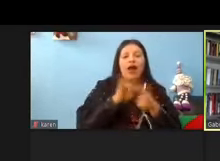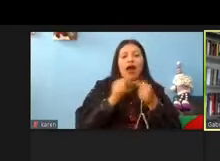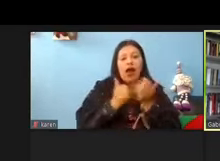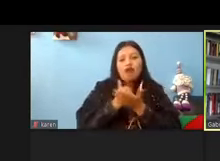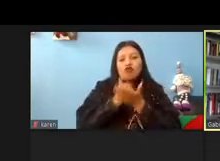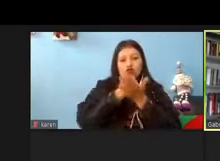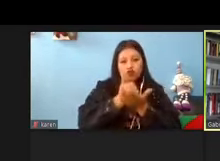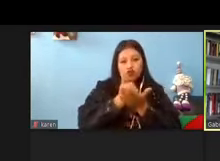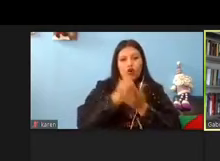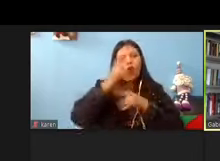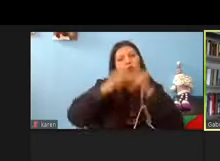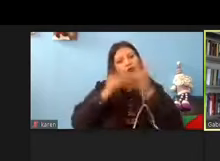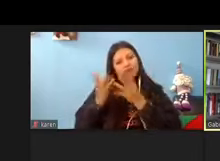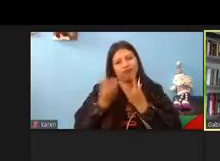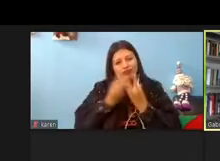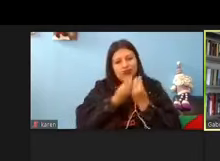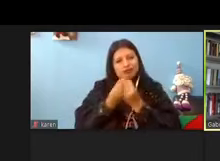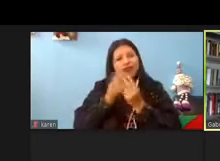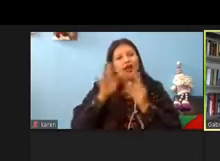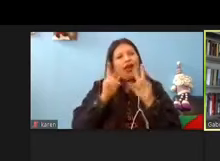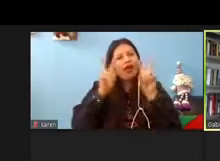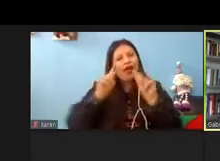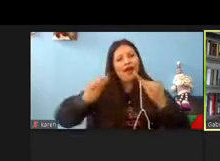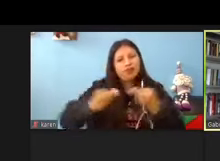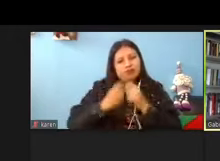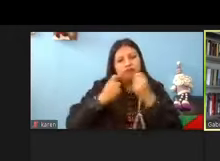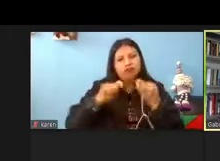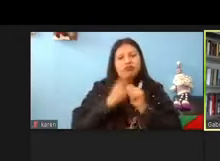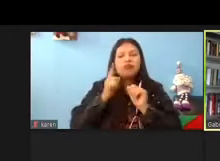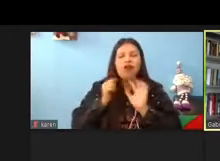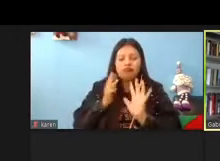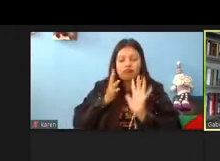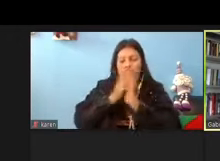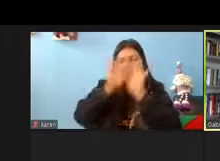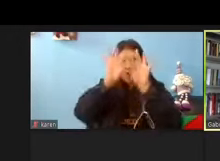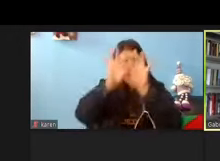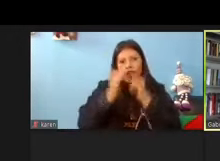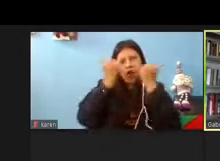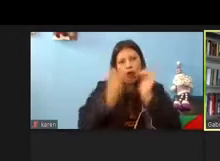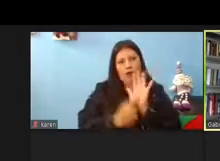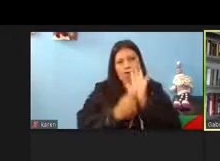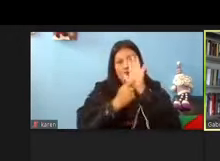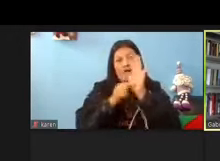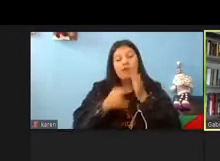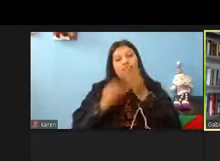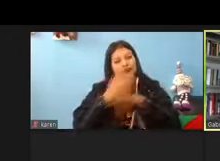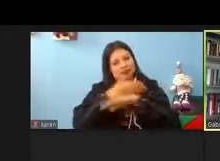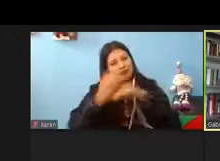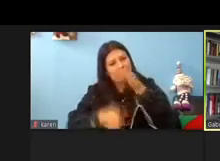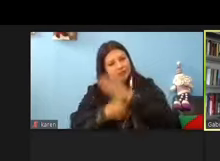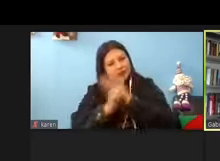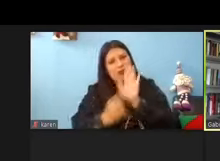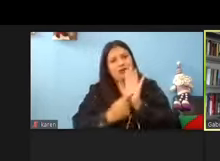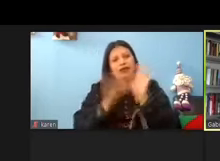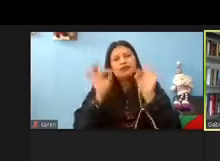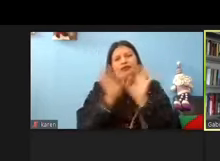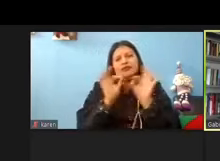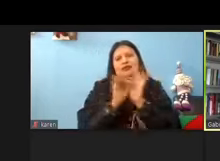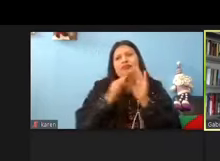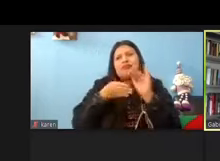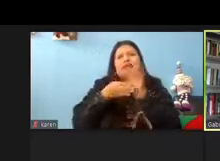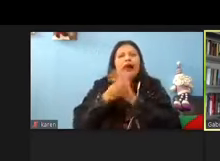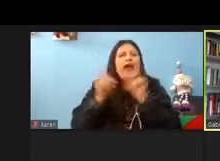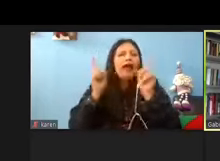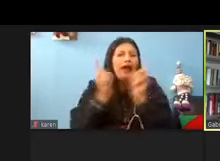o construyendo entre todos este tejido de relatoría que es el que les voy a presentar entonces a continuación. Hago una lectura, una introducción